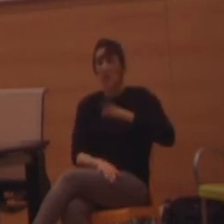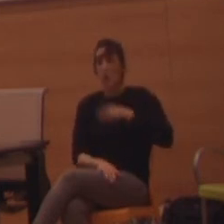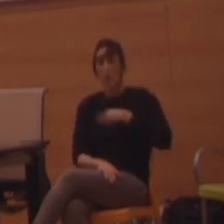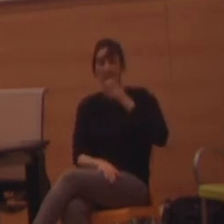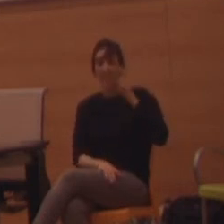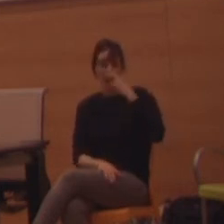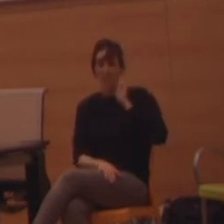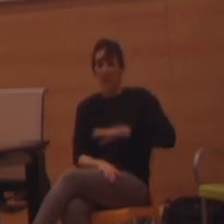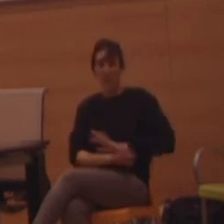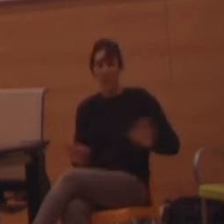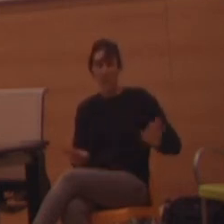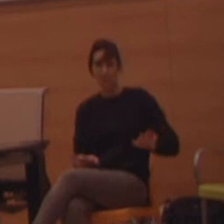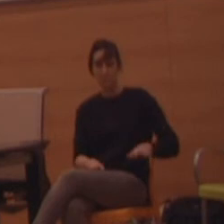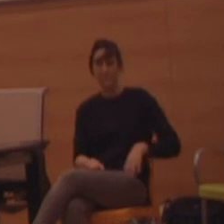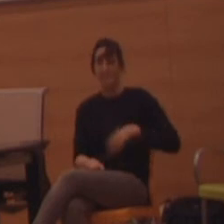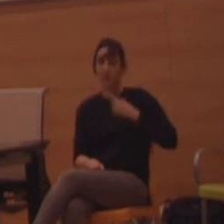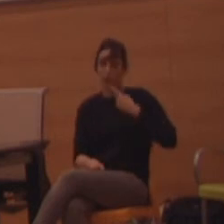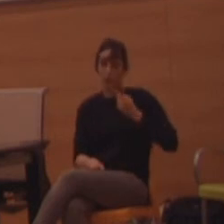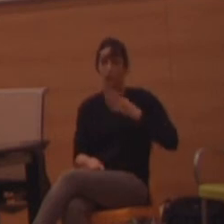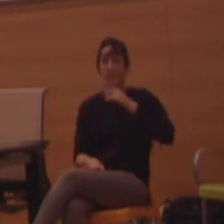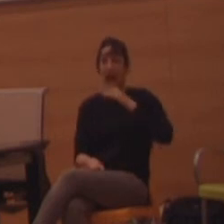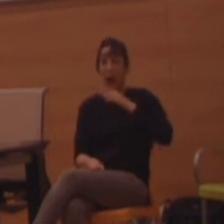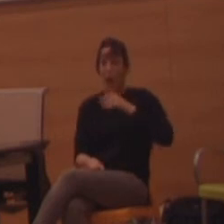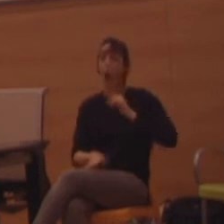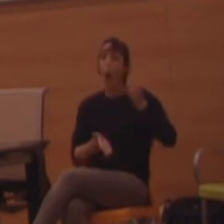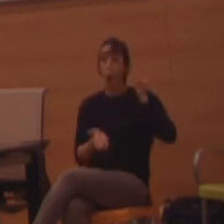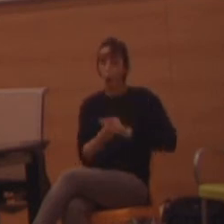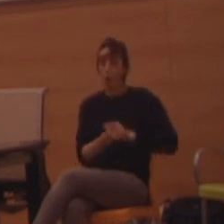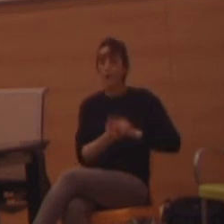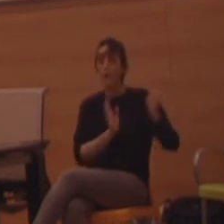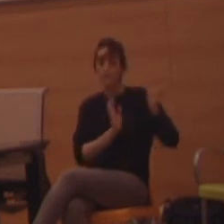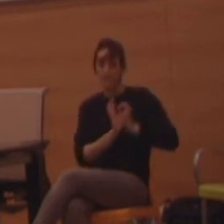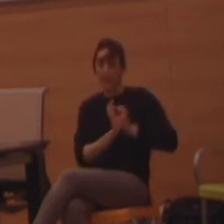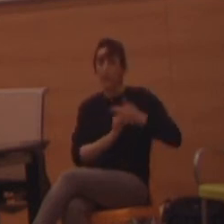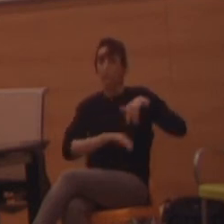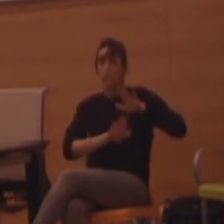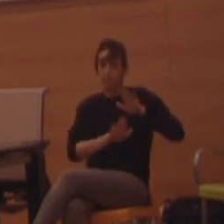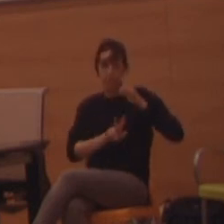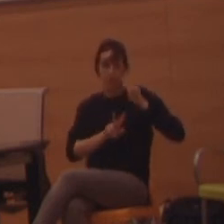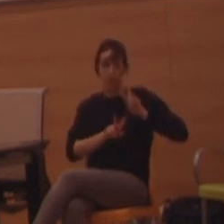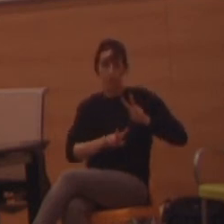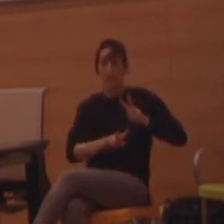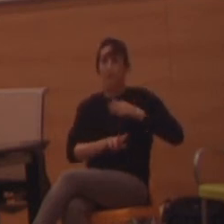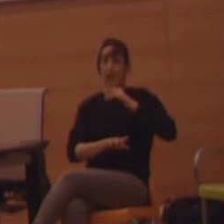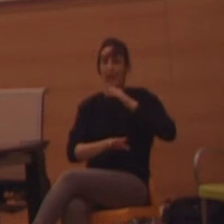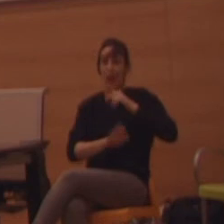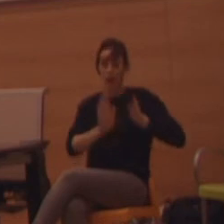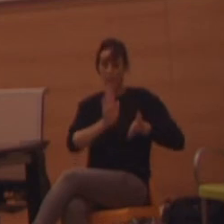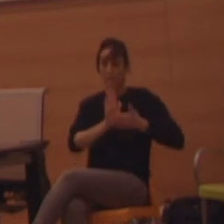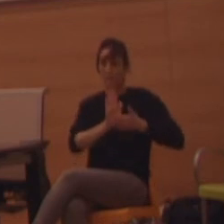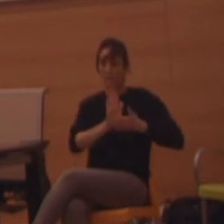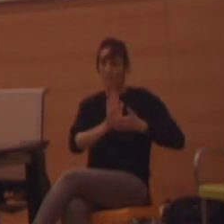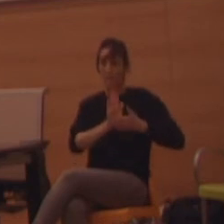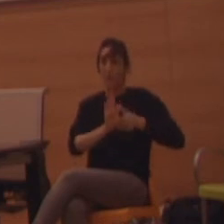Tuvieron que hacerle otra amputación atípica, sigue apoyando el pie, tiene solamente la parte de atrás del pie del